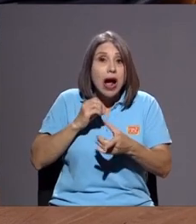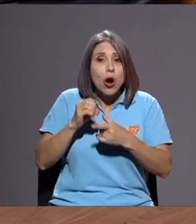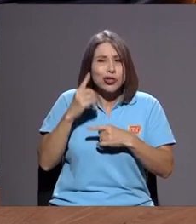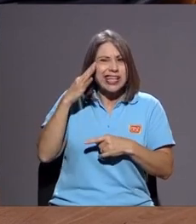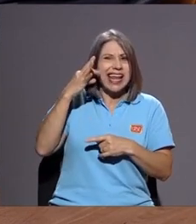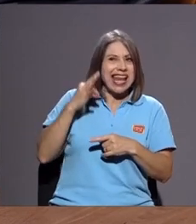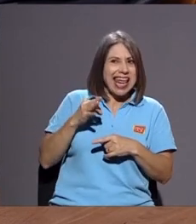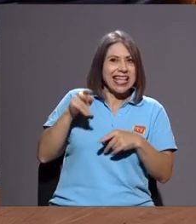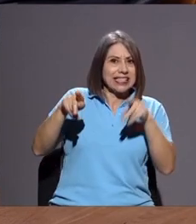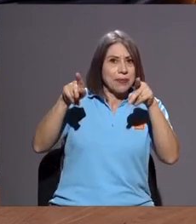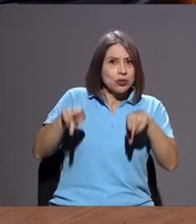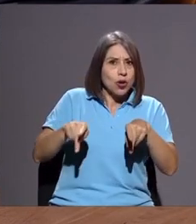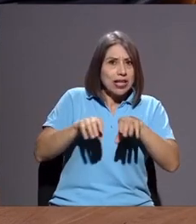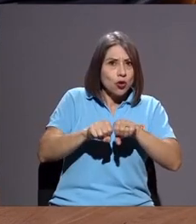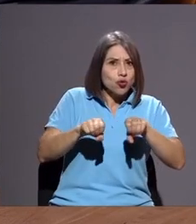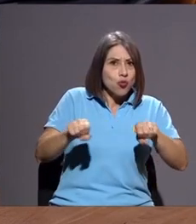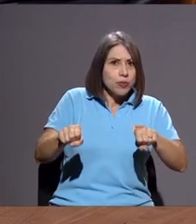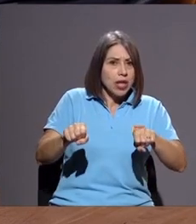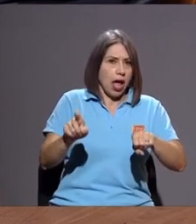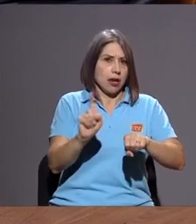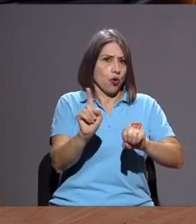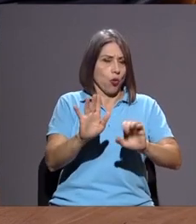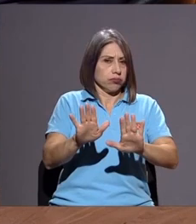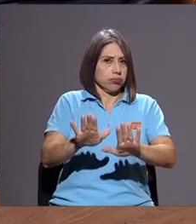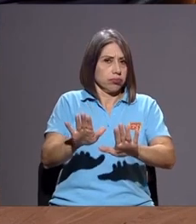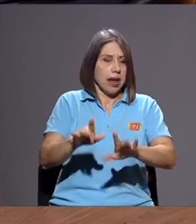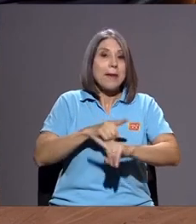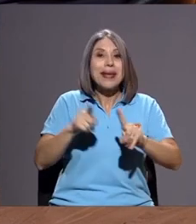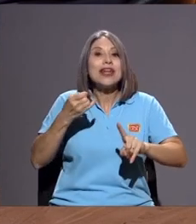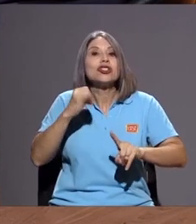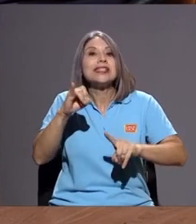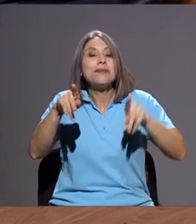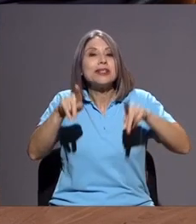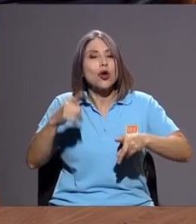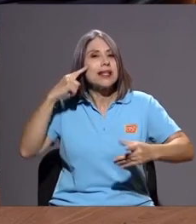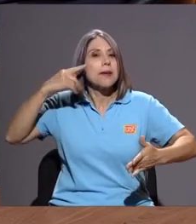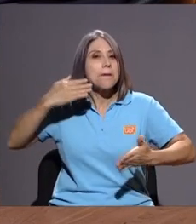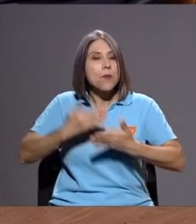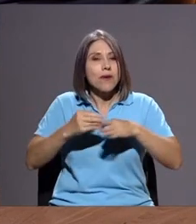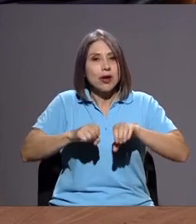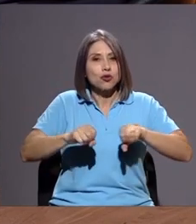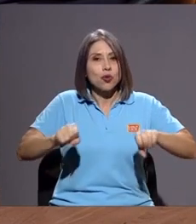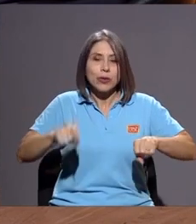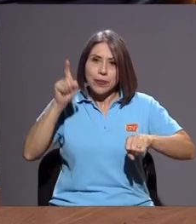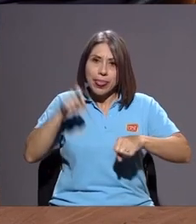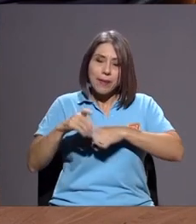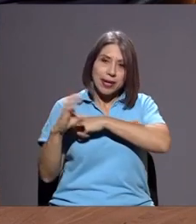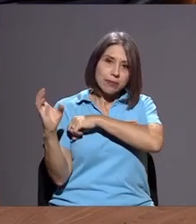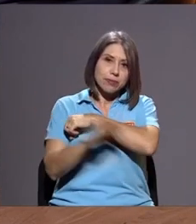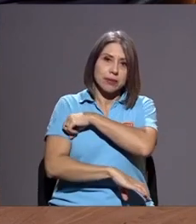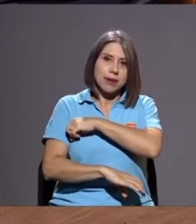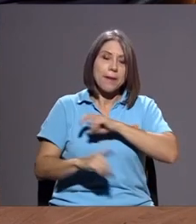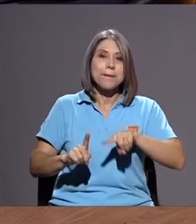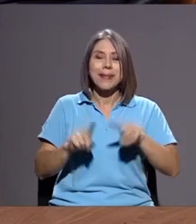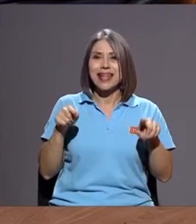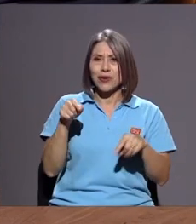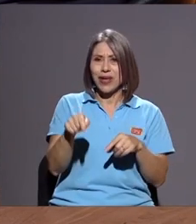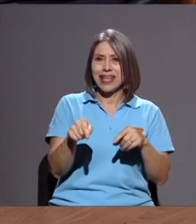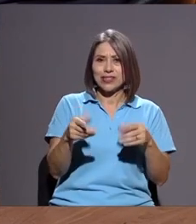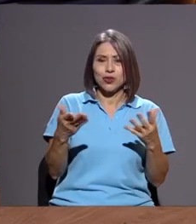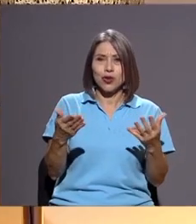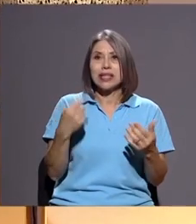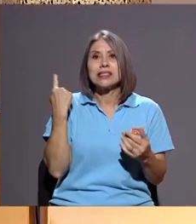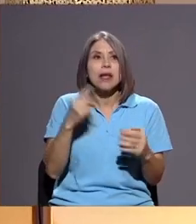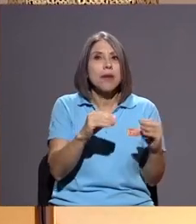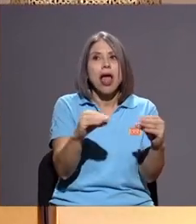o no pero si se prueba que es corrupto dv y recibir la sanción correspondiente pero eso de que el sector